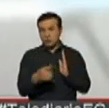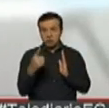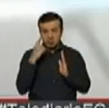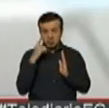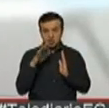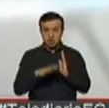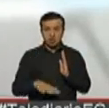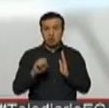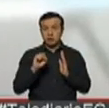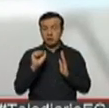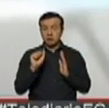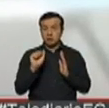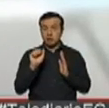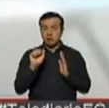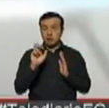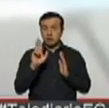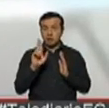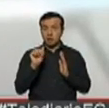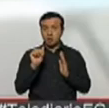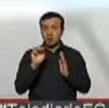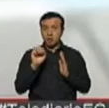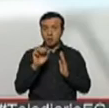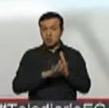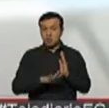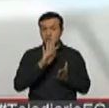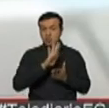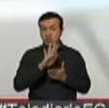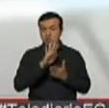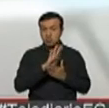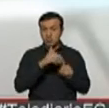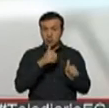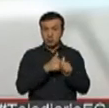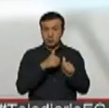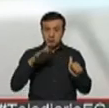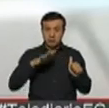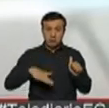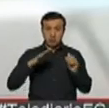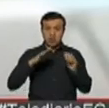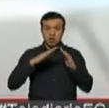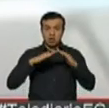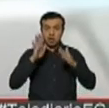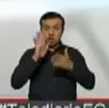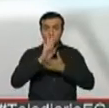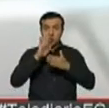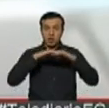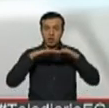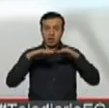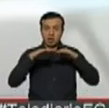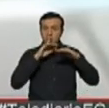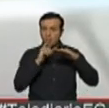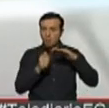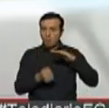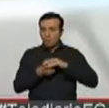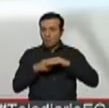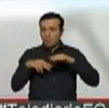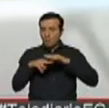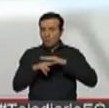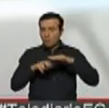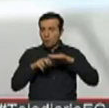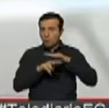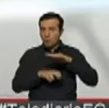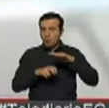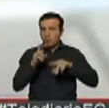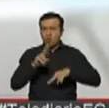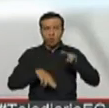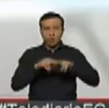en Zaruma, Portobelo, cuando la escuela que estaba ubicada en Zaruma se derrumbó debido al la pobre